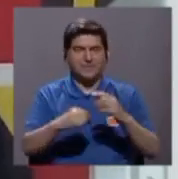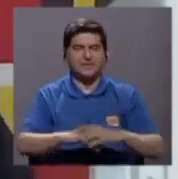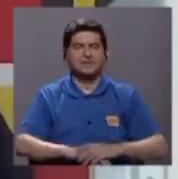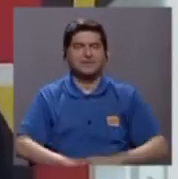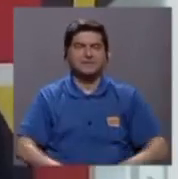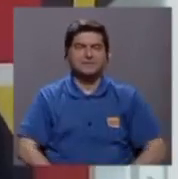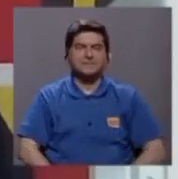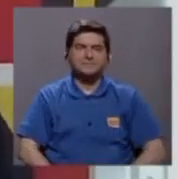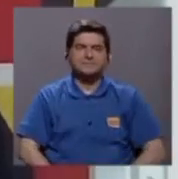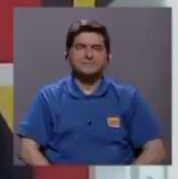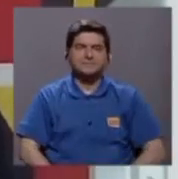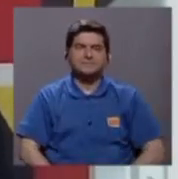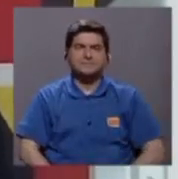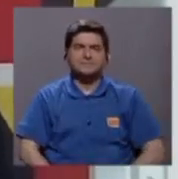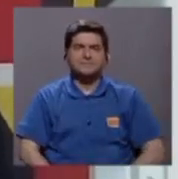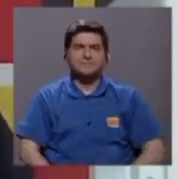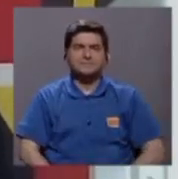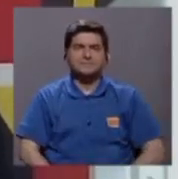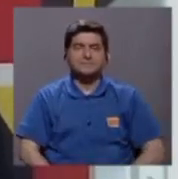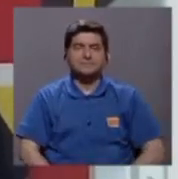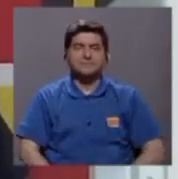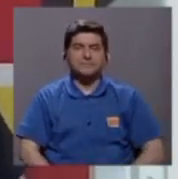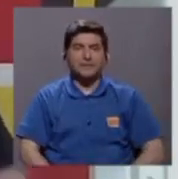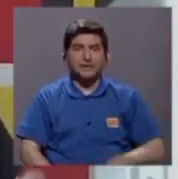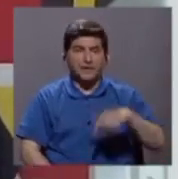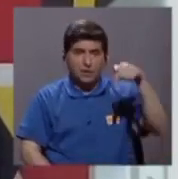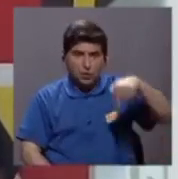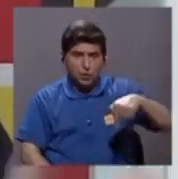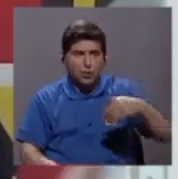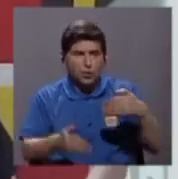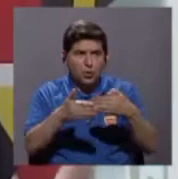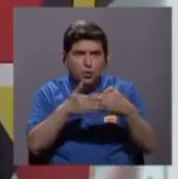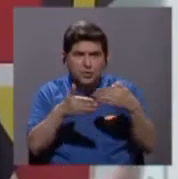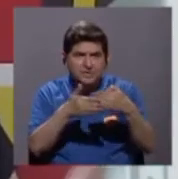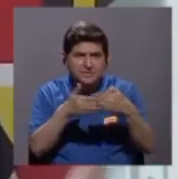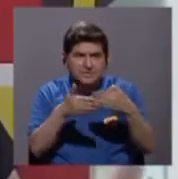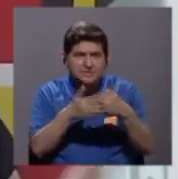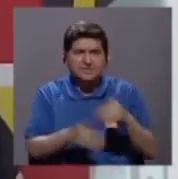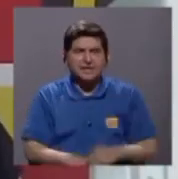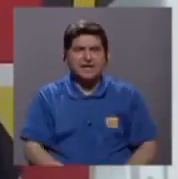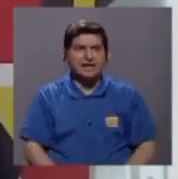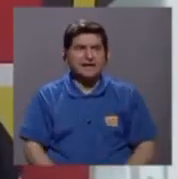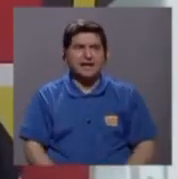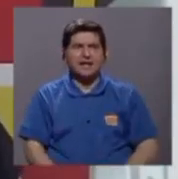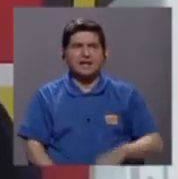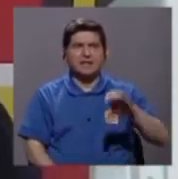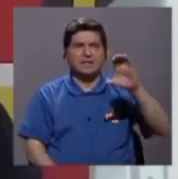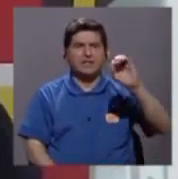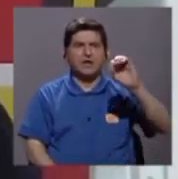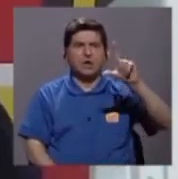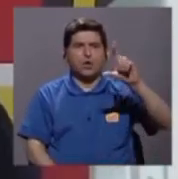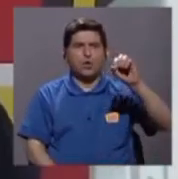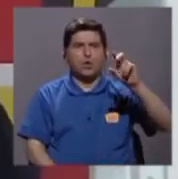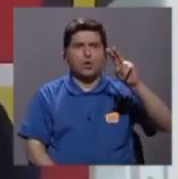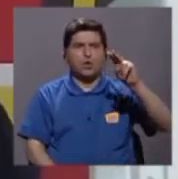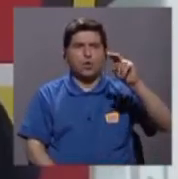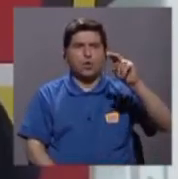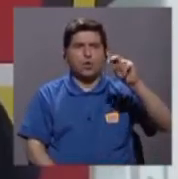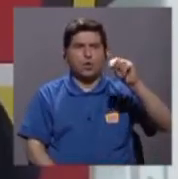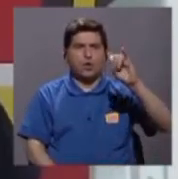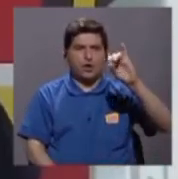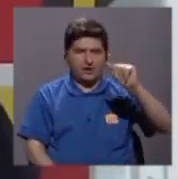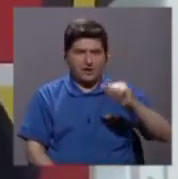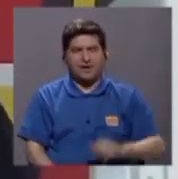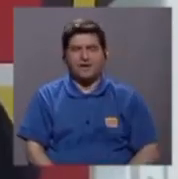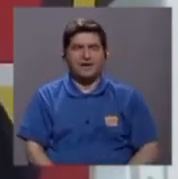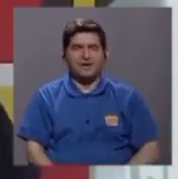Renania. Hoy es cerca de Bonn, es cerca de Colonia, al noroeste. Y